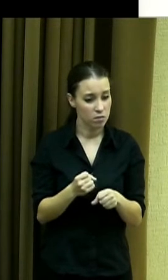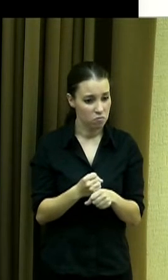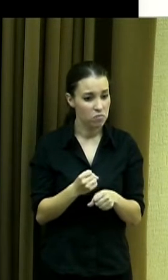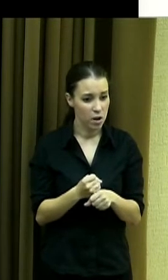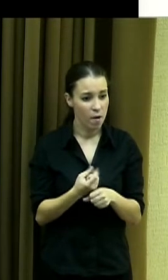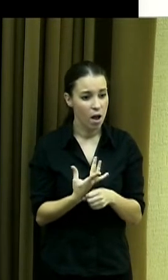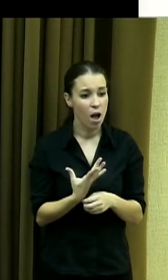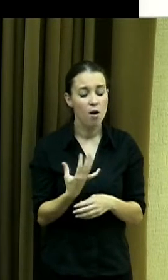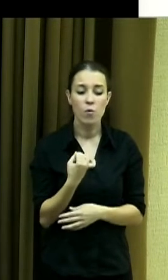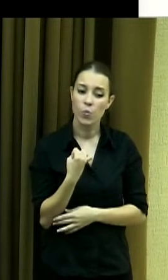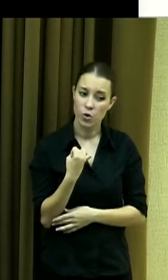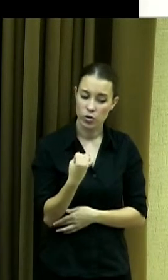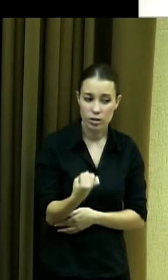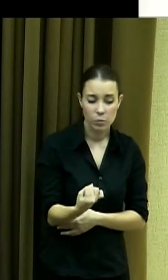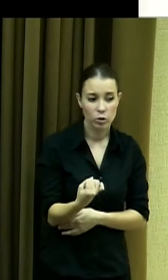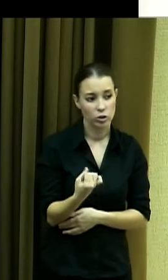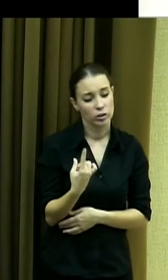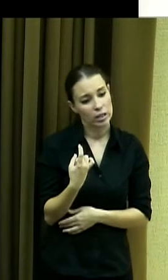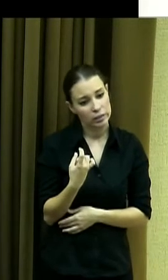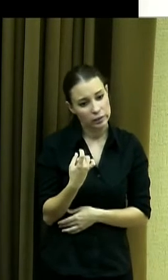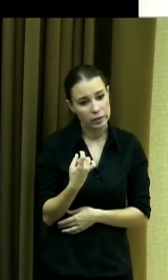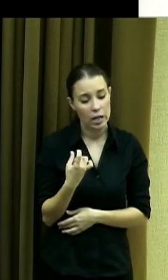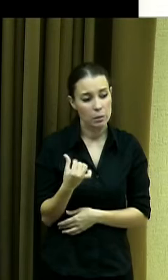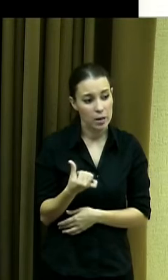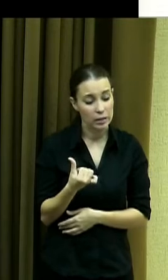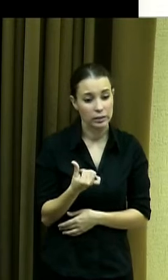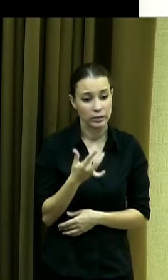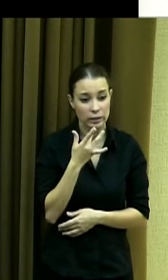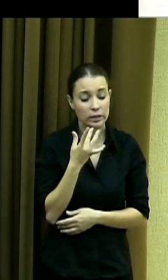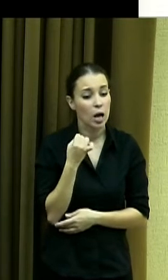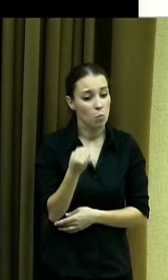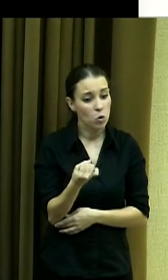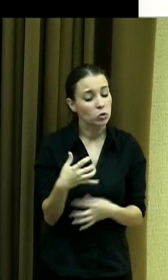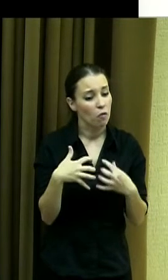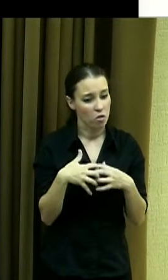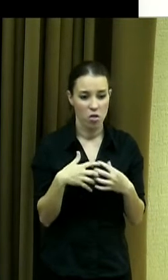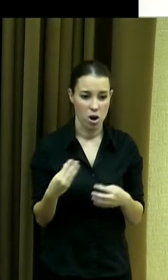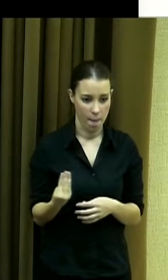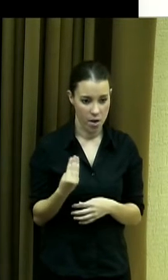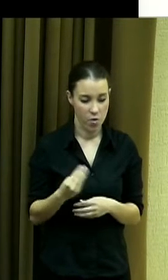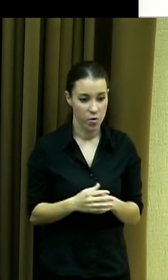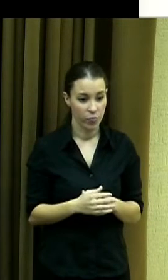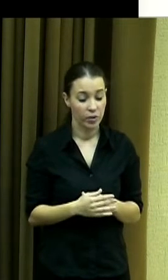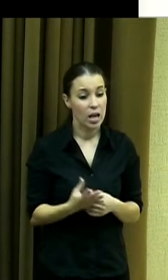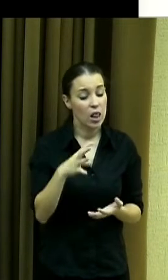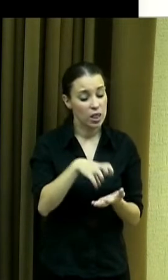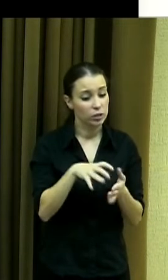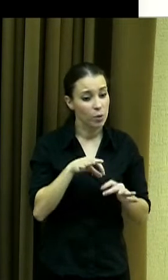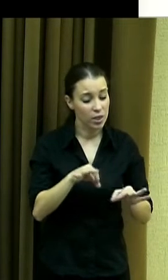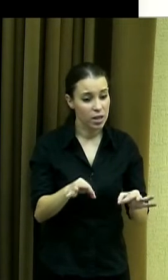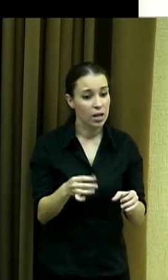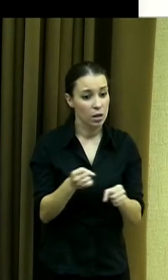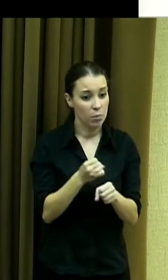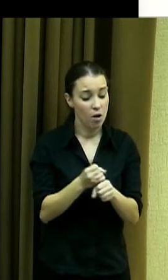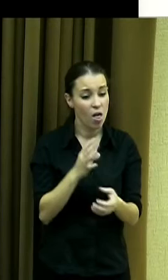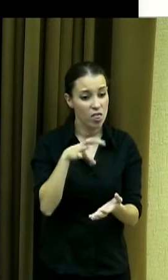tuvieran un poquito más de apoyo se integrarían bastante mejor. Bien, en general funcionan bien en centros especiales de empleo, en centros con